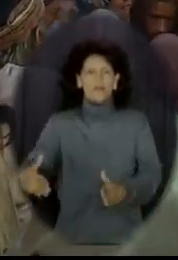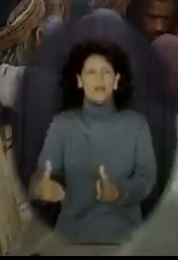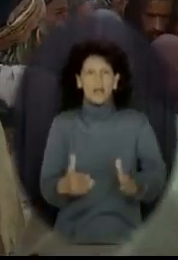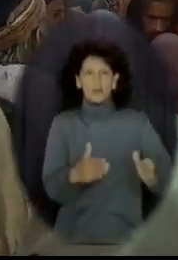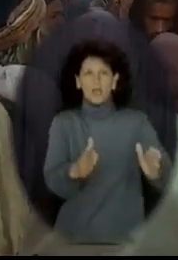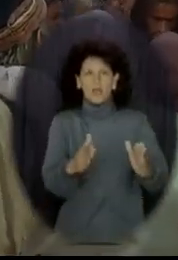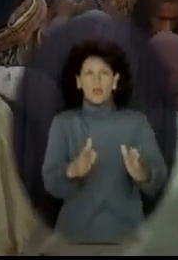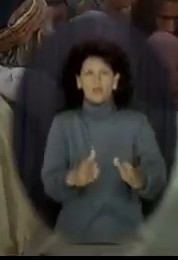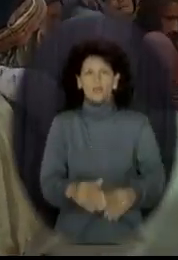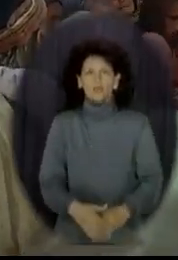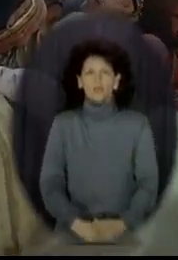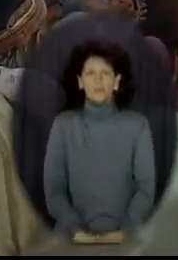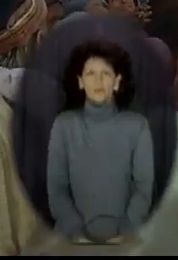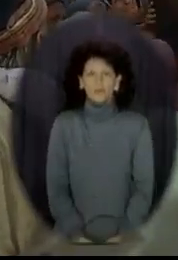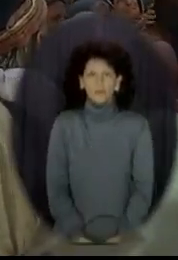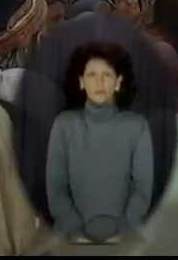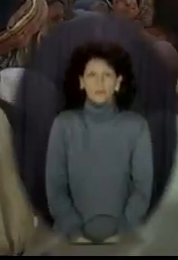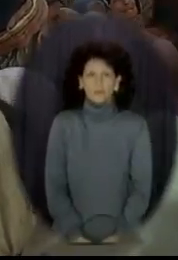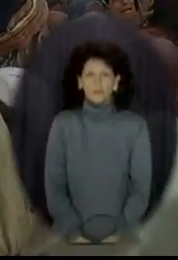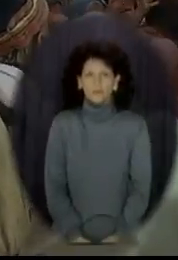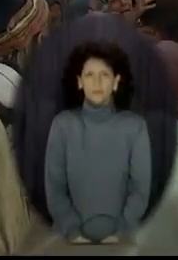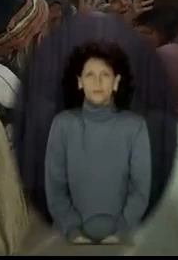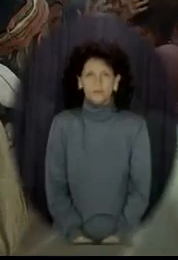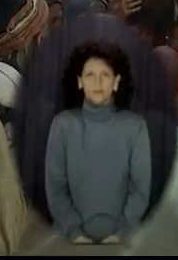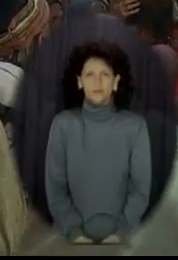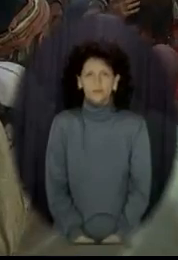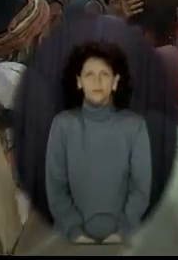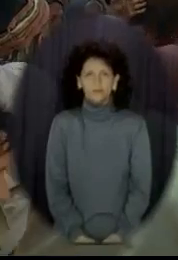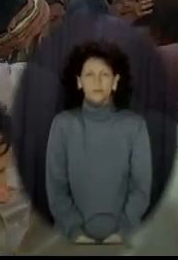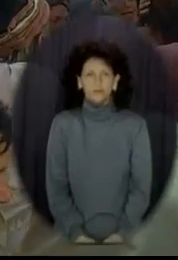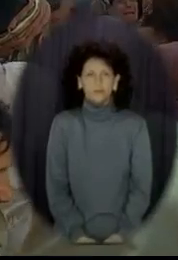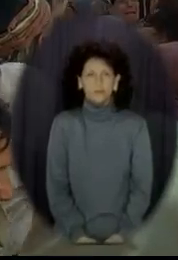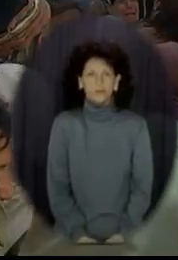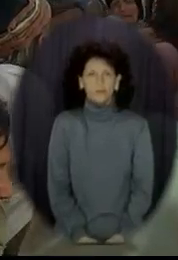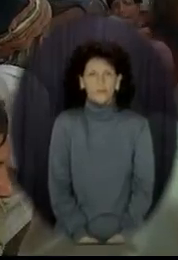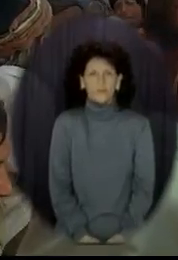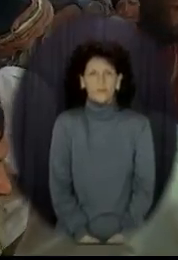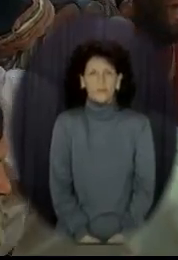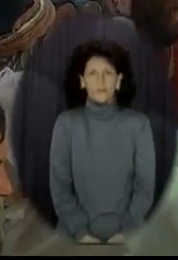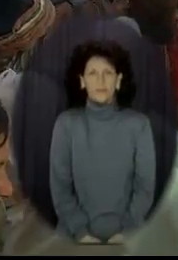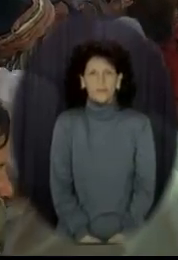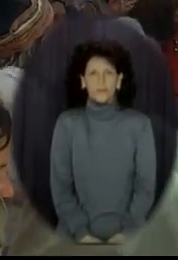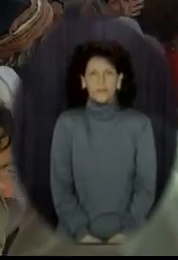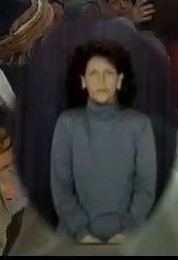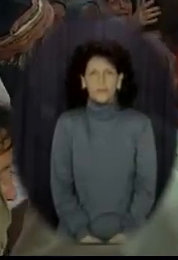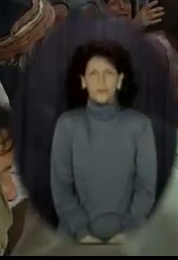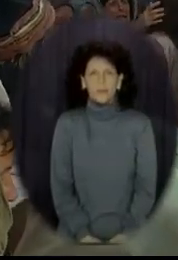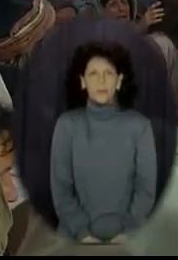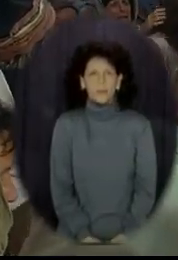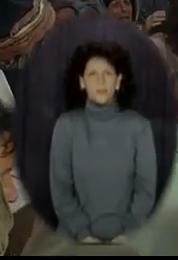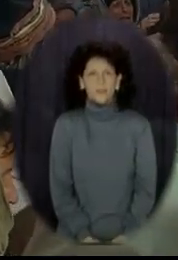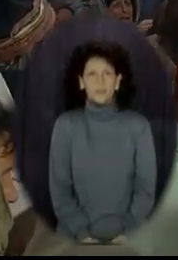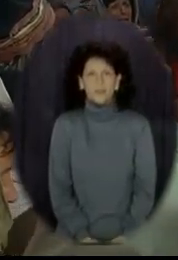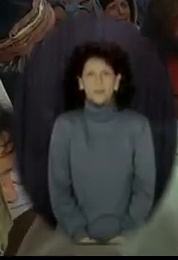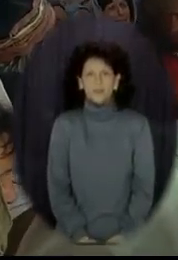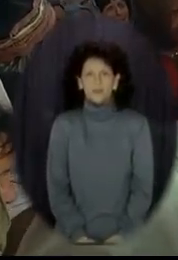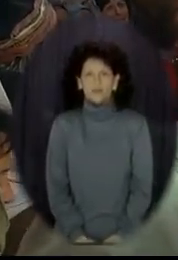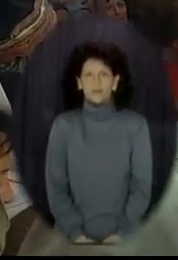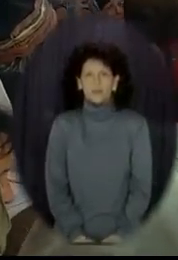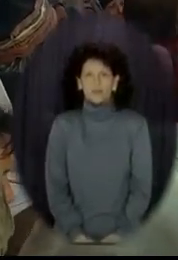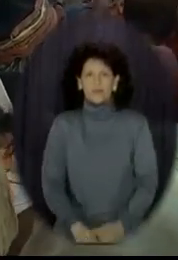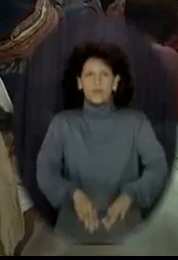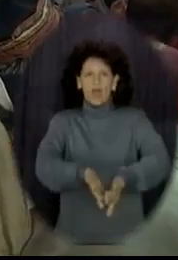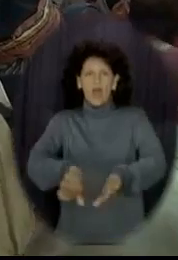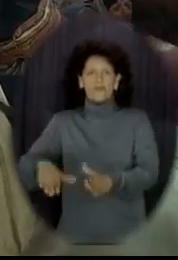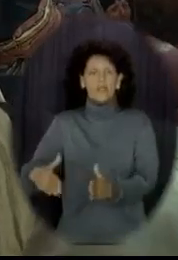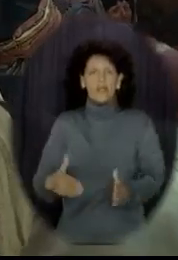vete. ¡Sigan rápido, vamos, rápido! ¡Rápido! ¡Adelante!